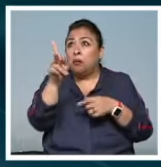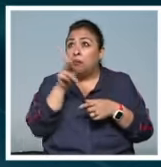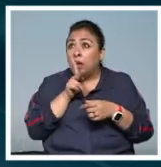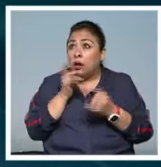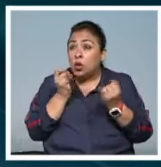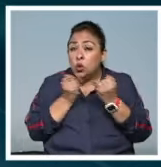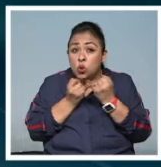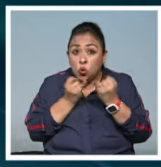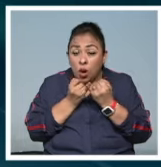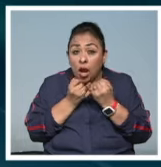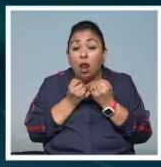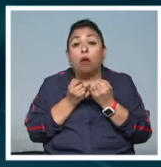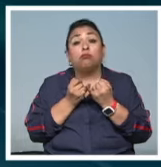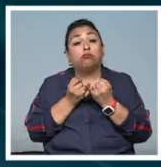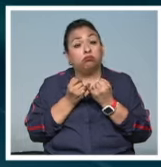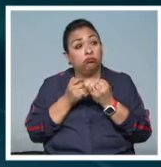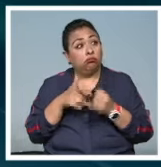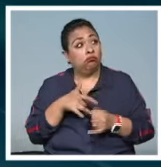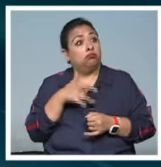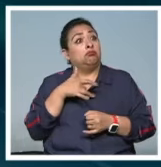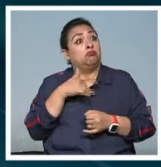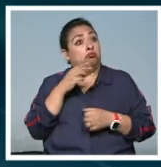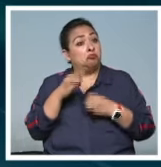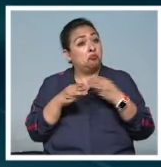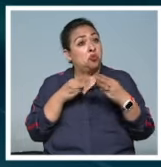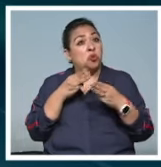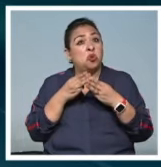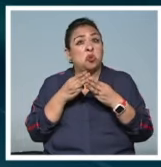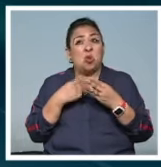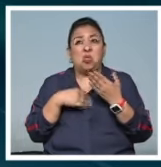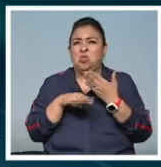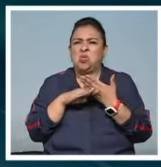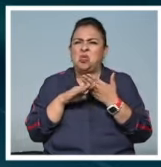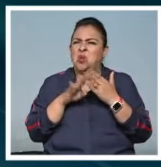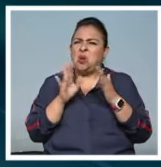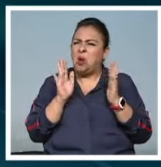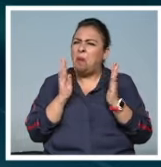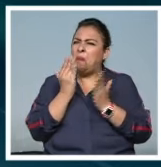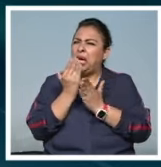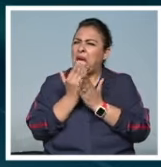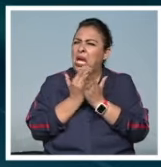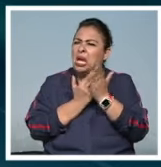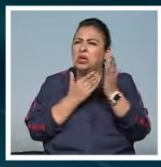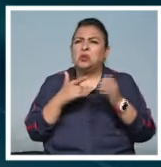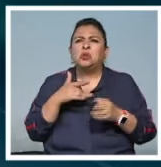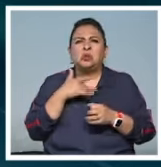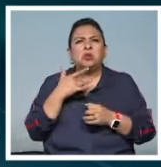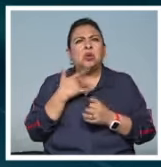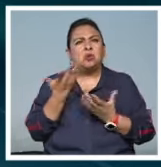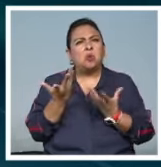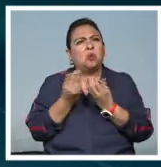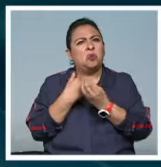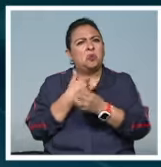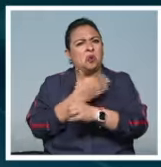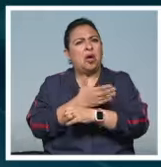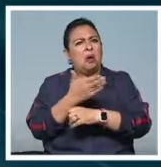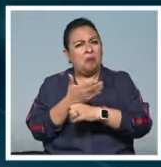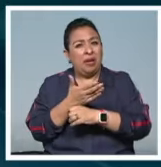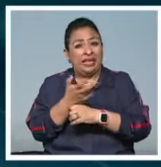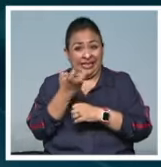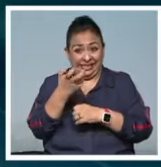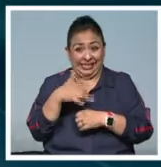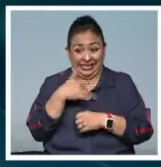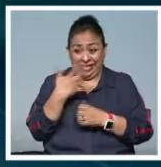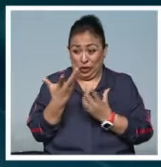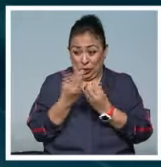uno, uno siente que el mundo es menos hostil. Uno siente que se siente acompañado, y cuando uno se